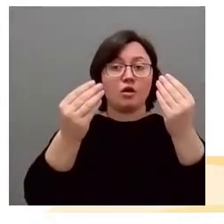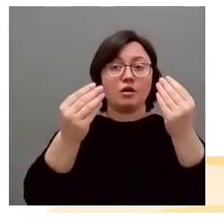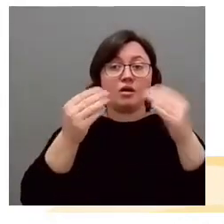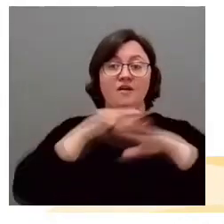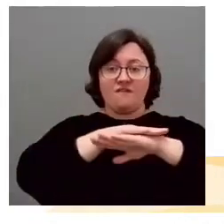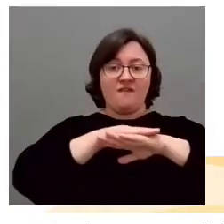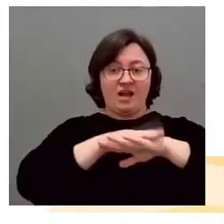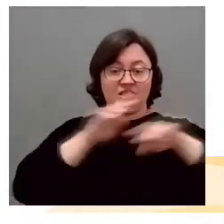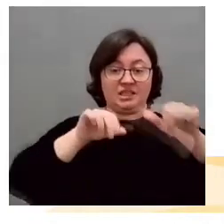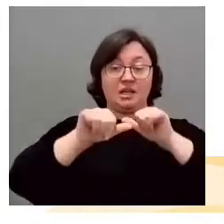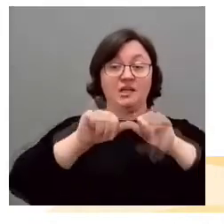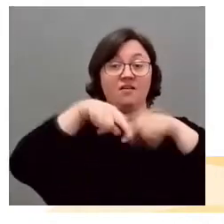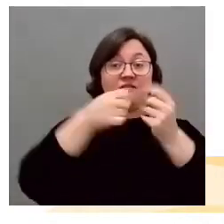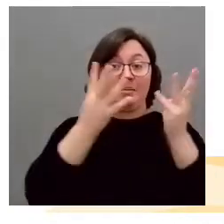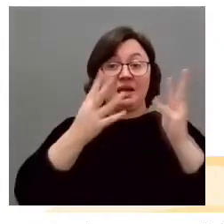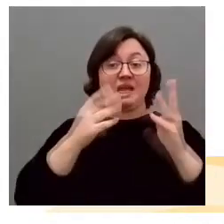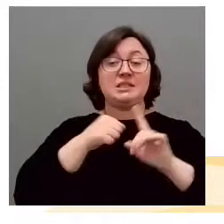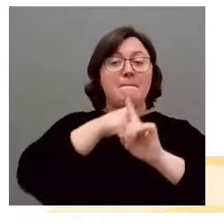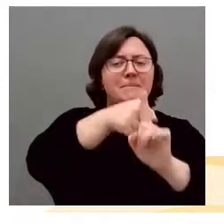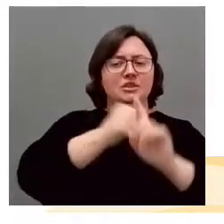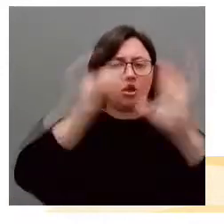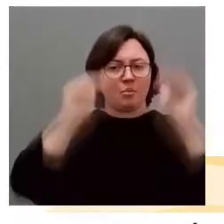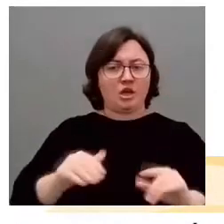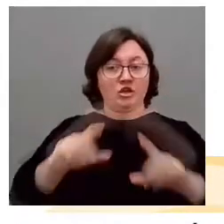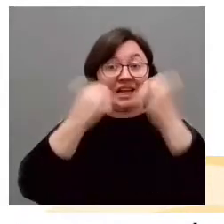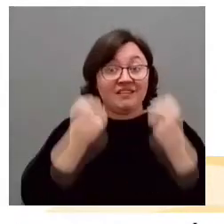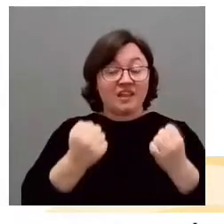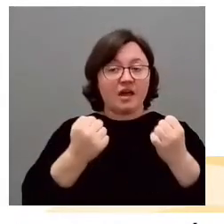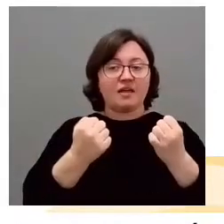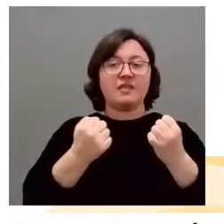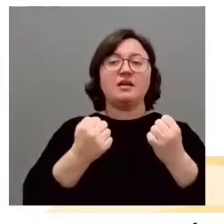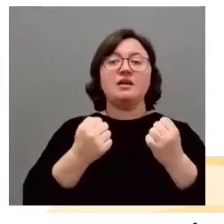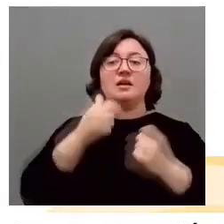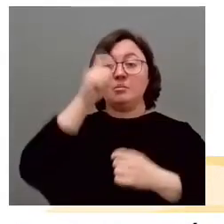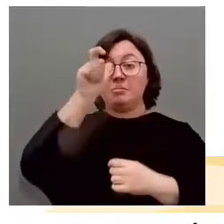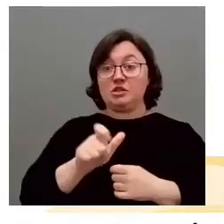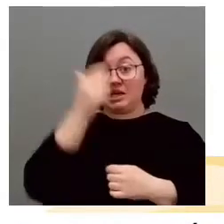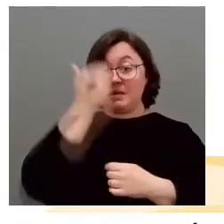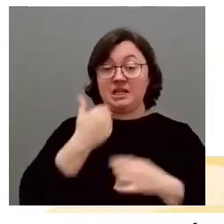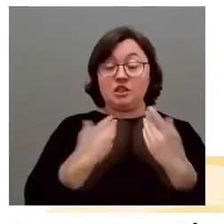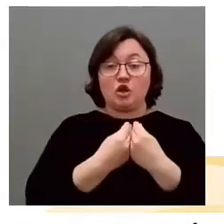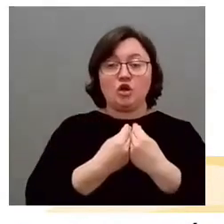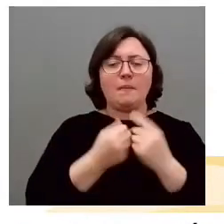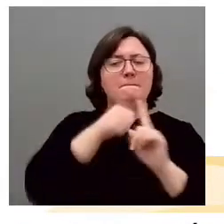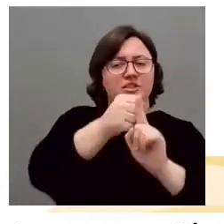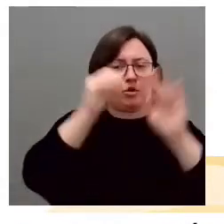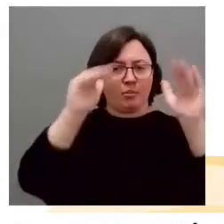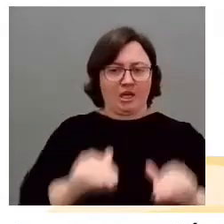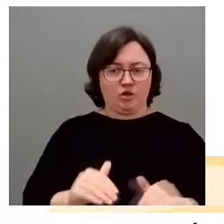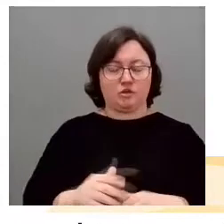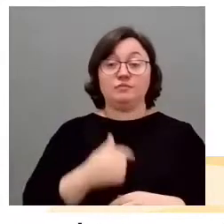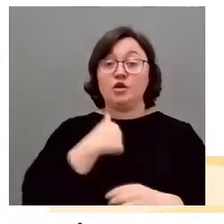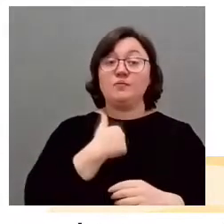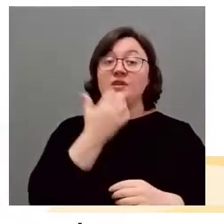aliviar la presión de las familias y las entidades de las personas con parálisis cerebral. Yo voy a poner tres